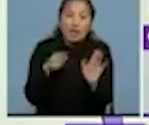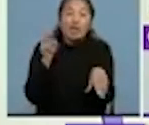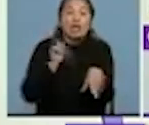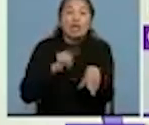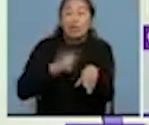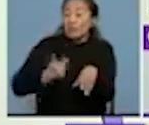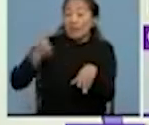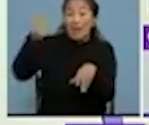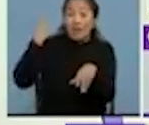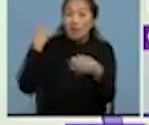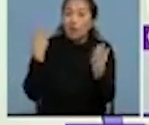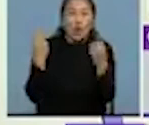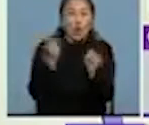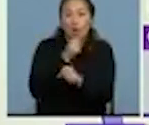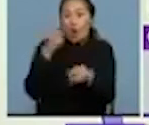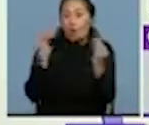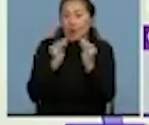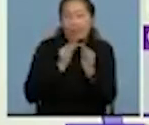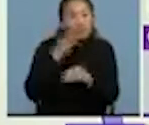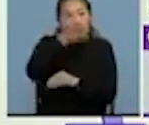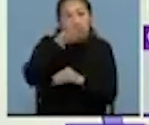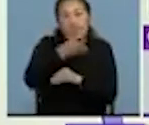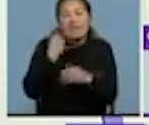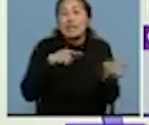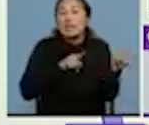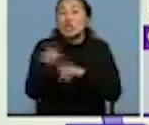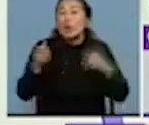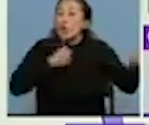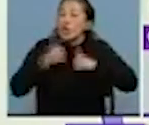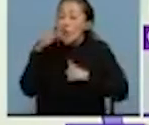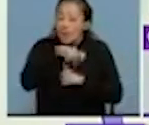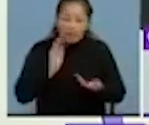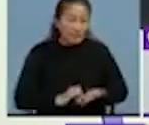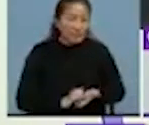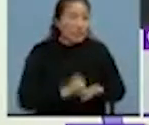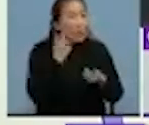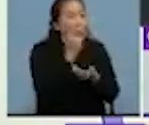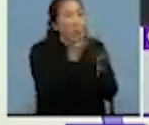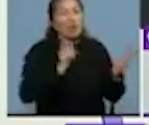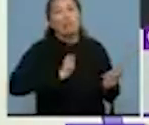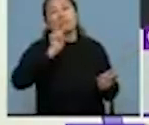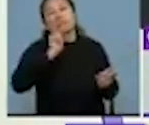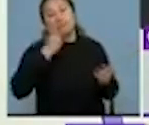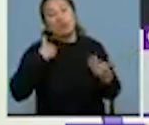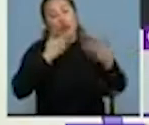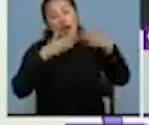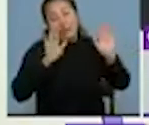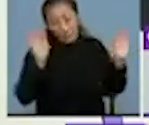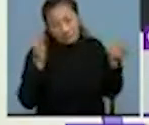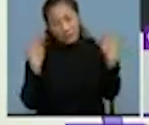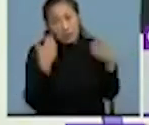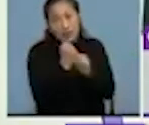atrás de todo porque ya todos mis compañeros se fueron allá, así que estoy como yendo corriendo para ahí. Bueno, mostrá la credencial y te dejamos en libertad de acción.